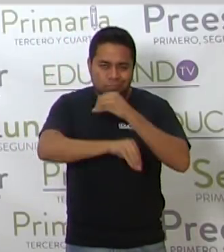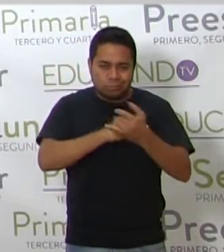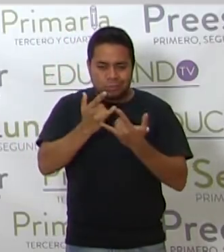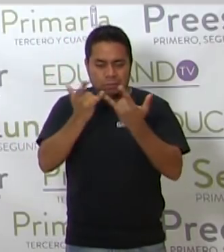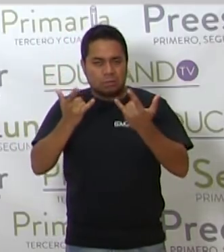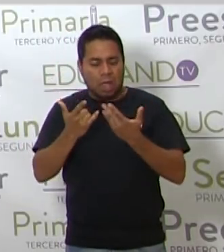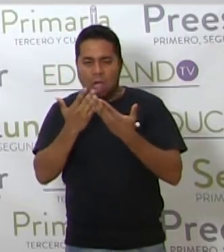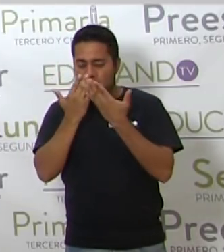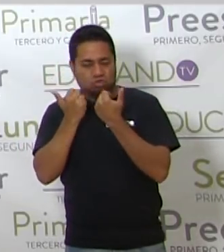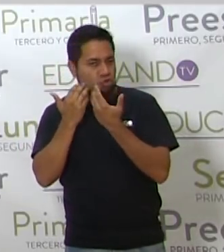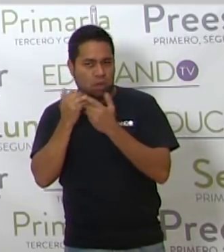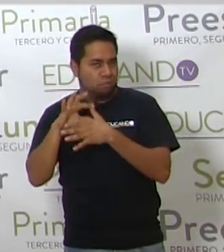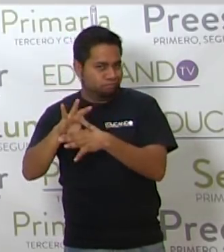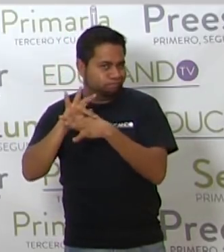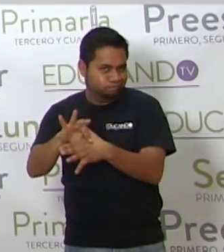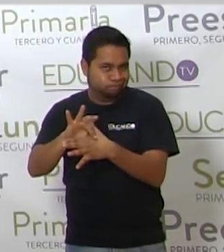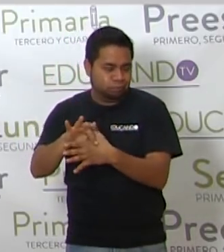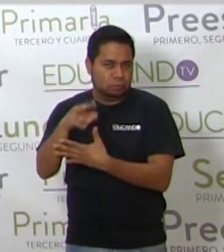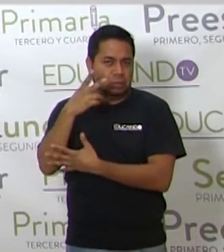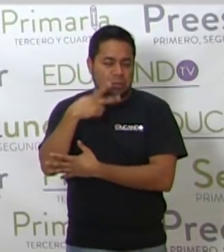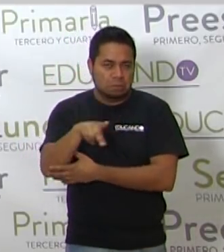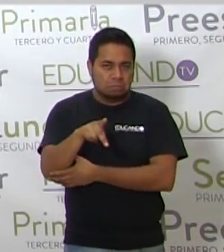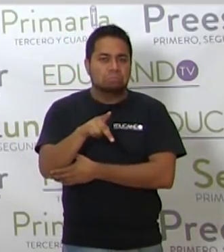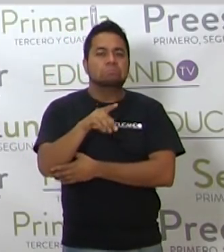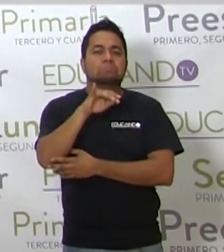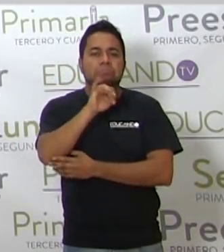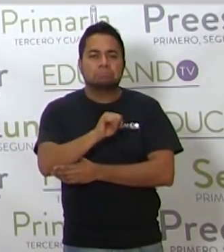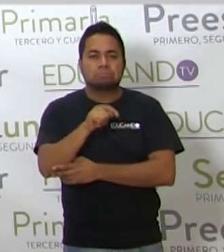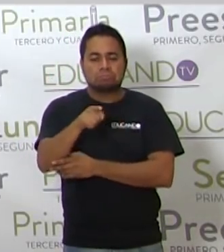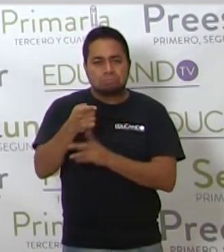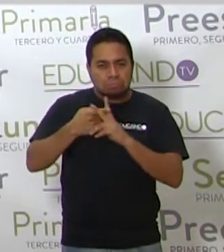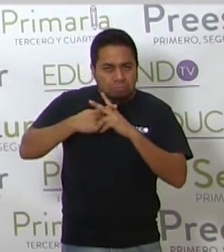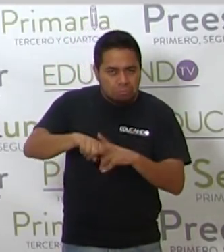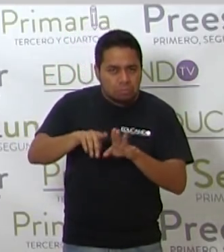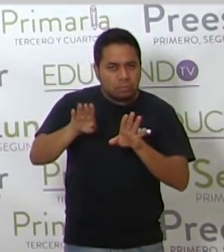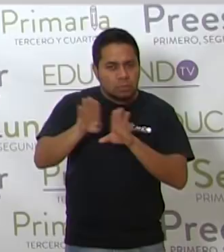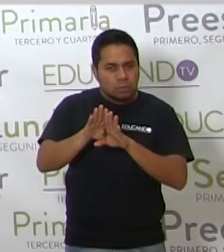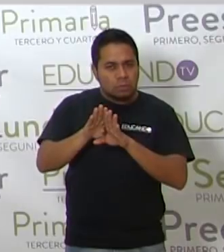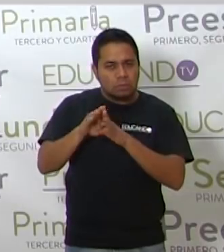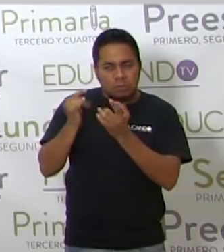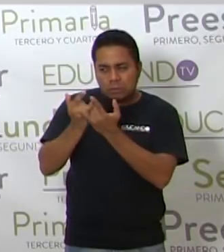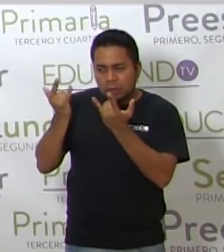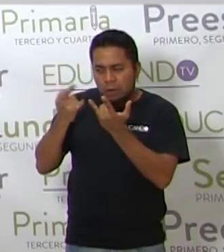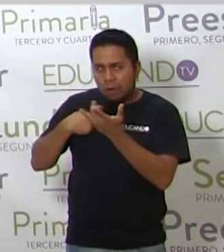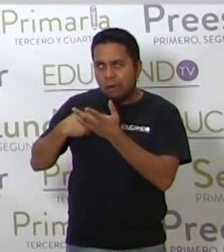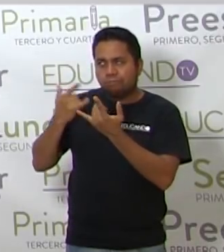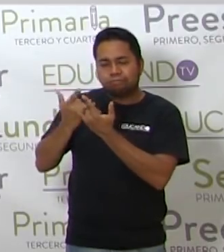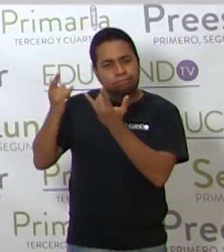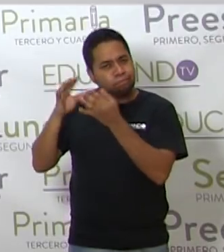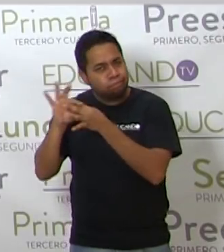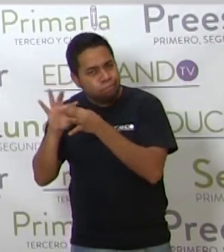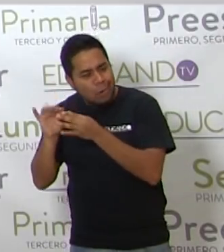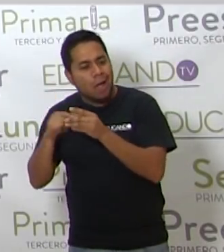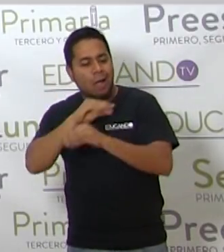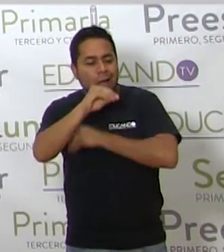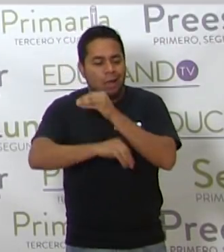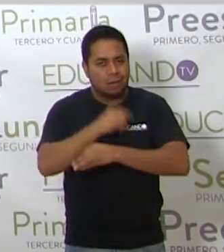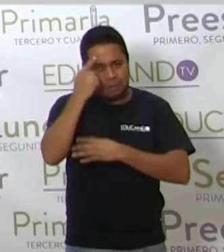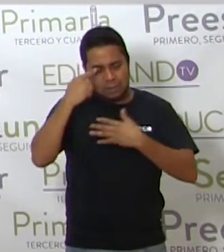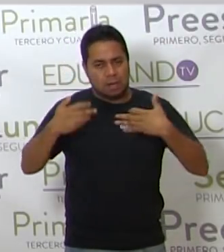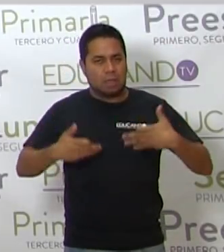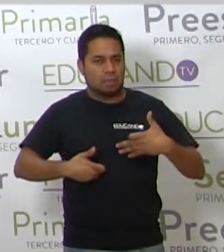no existe, pero que lo creas a partir de las historias que tú relatas. Bien,